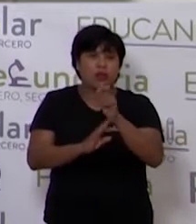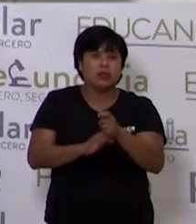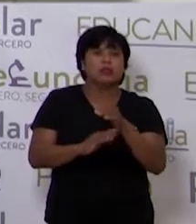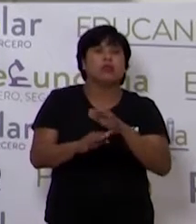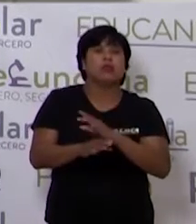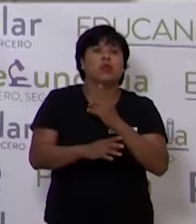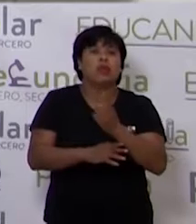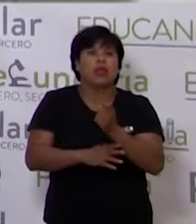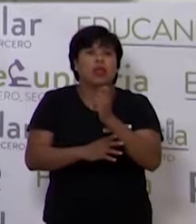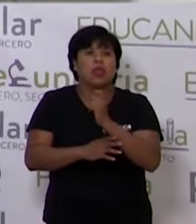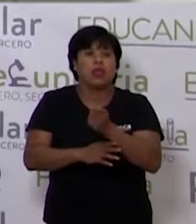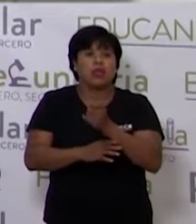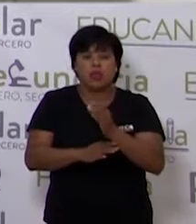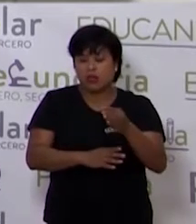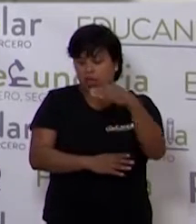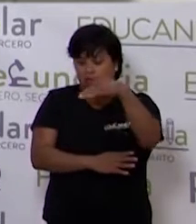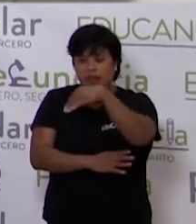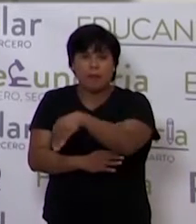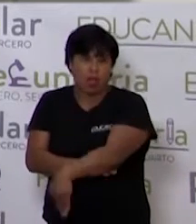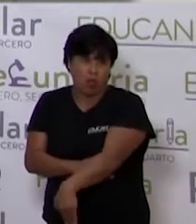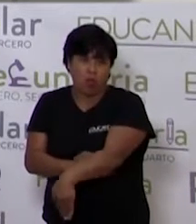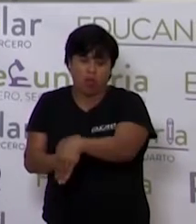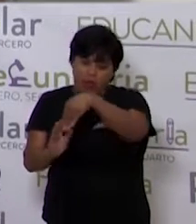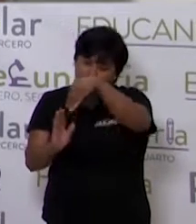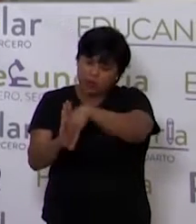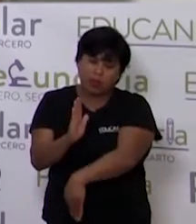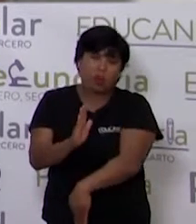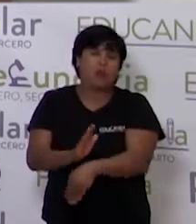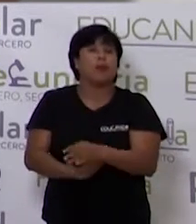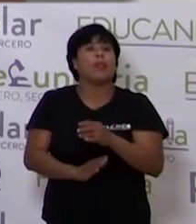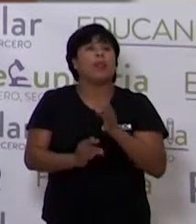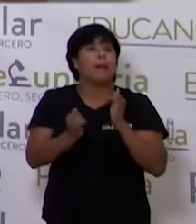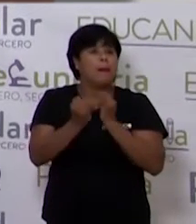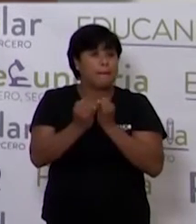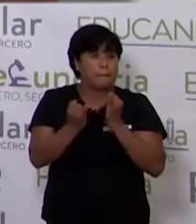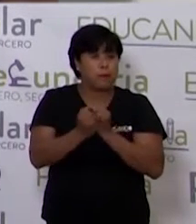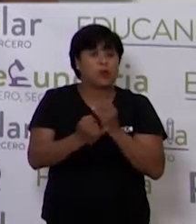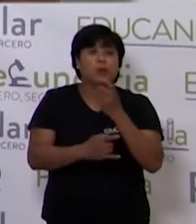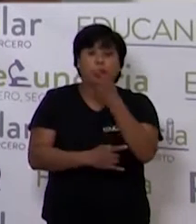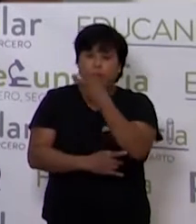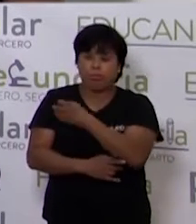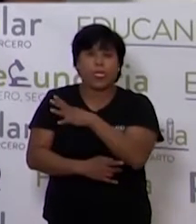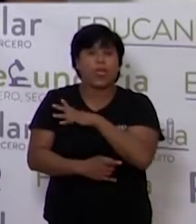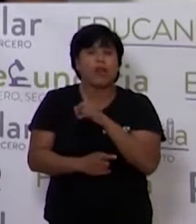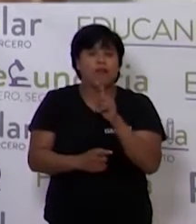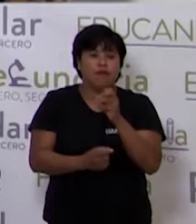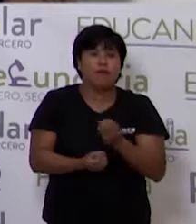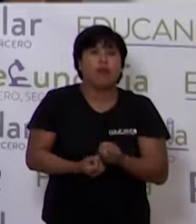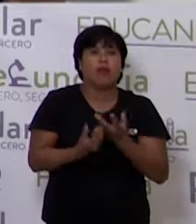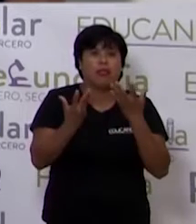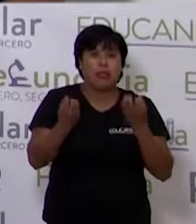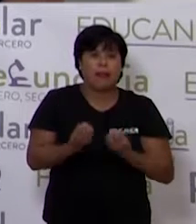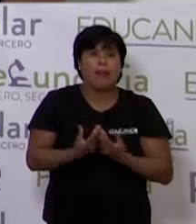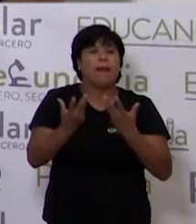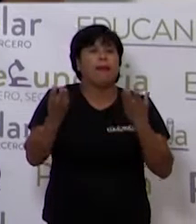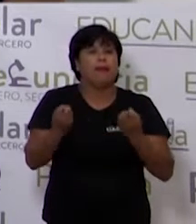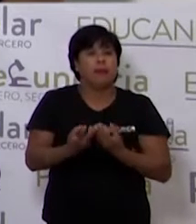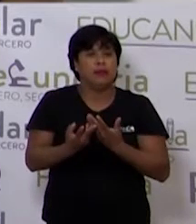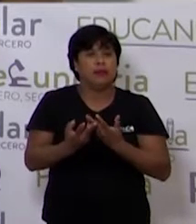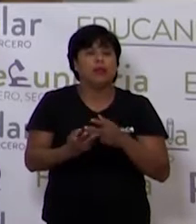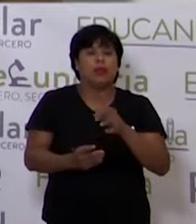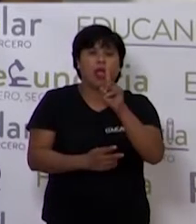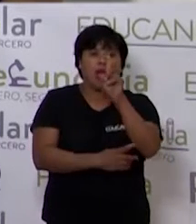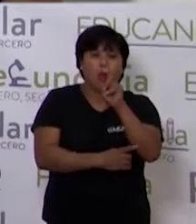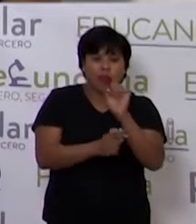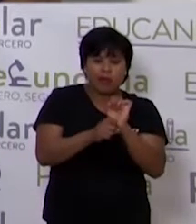porque está hacia abajo. De igual forma, aquí está una fuente donde saca